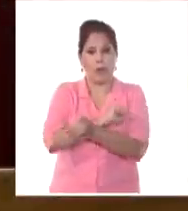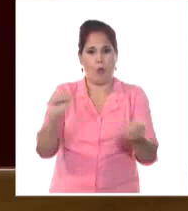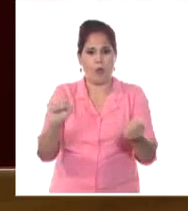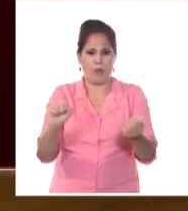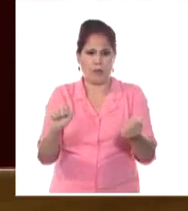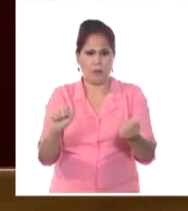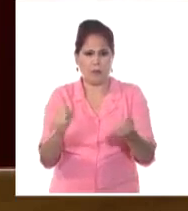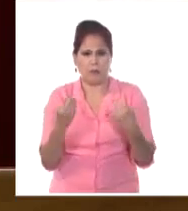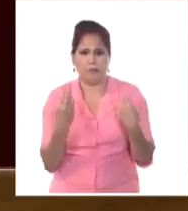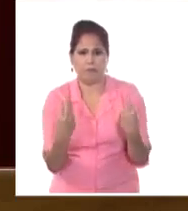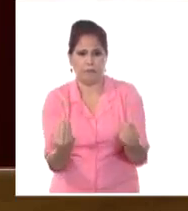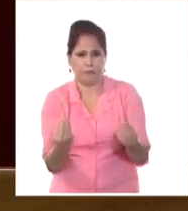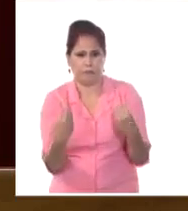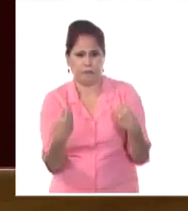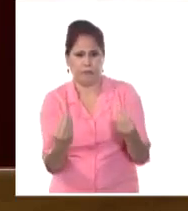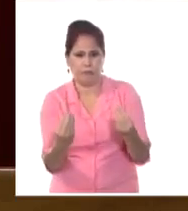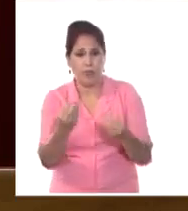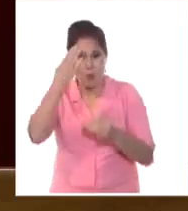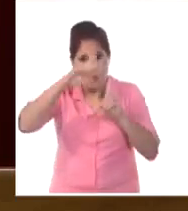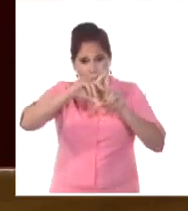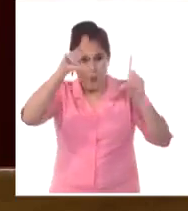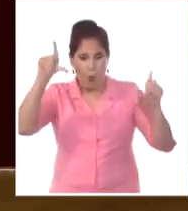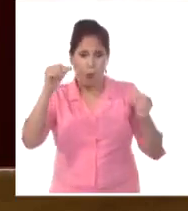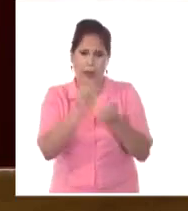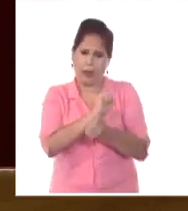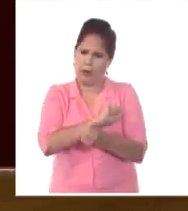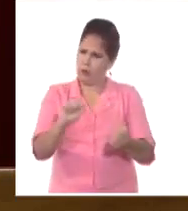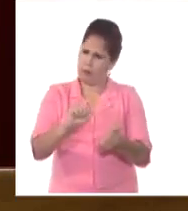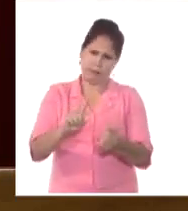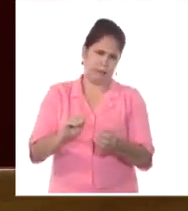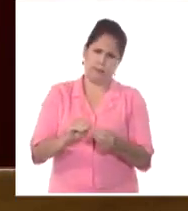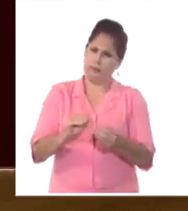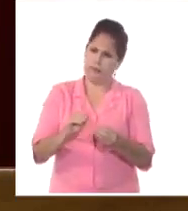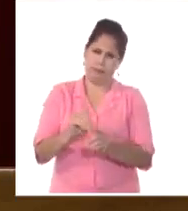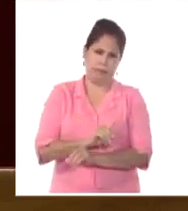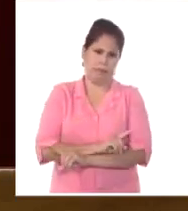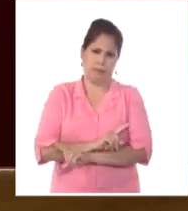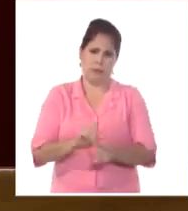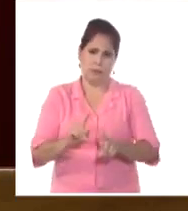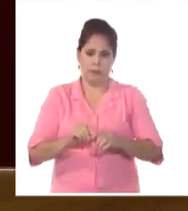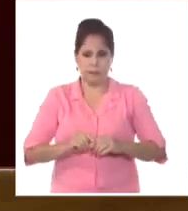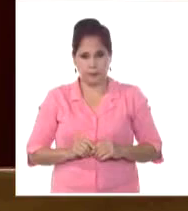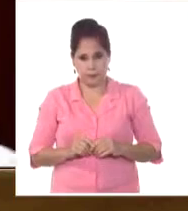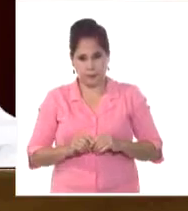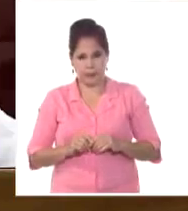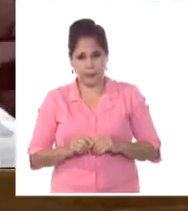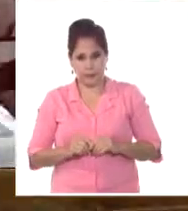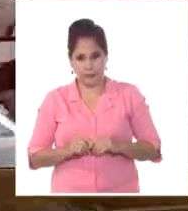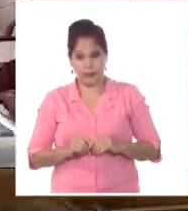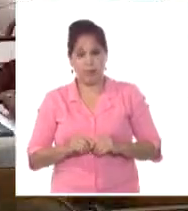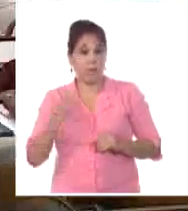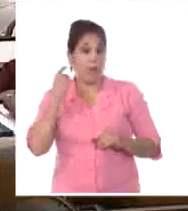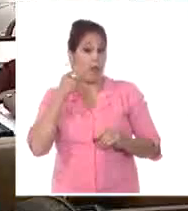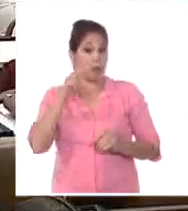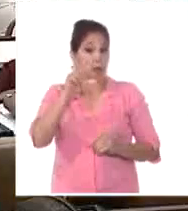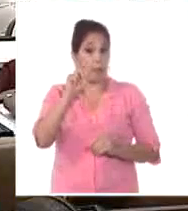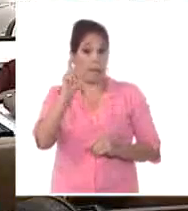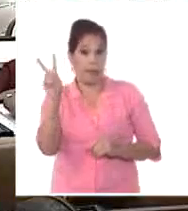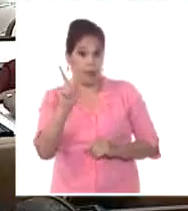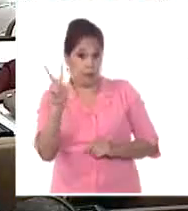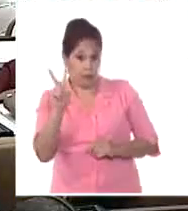alguno en la espuria lista de estados patrocinadores del terrorismo. Durante el año